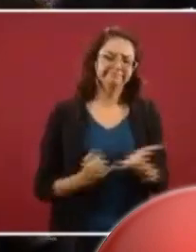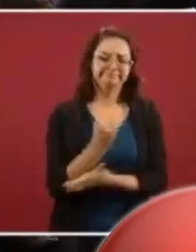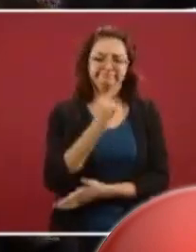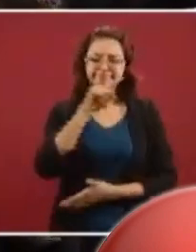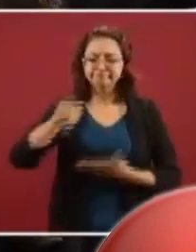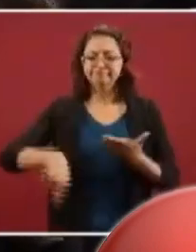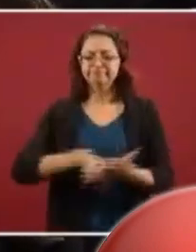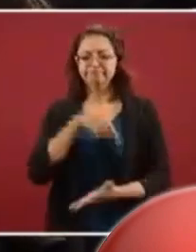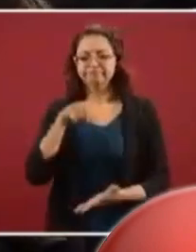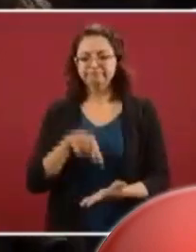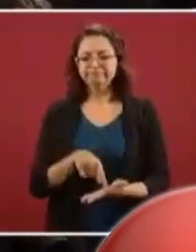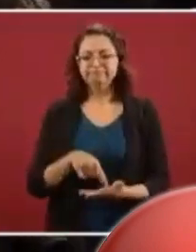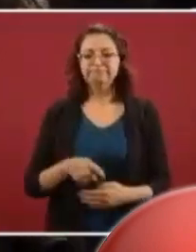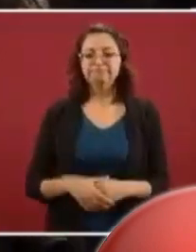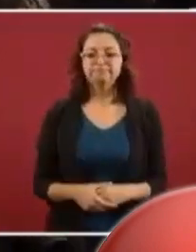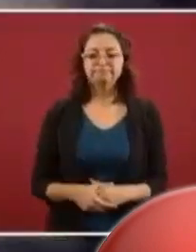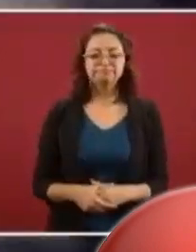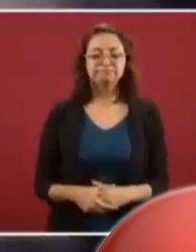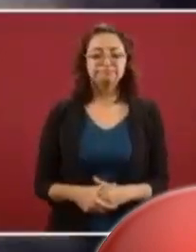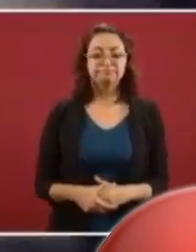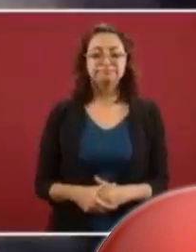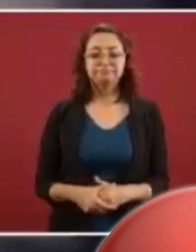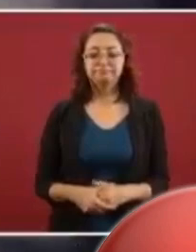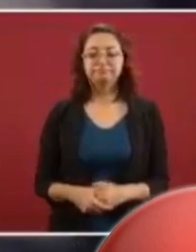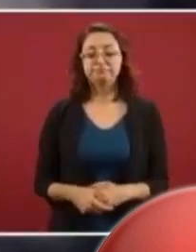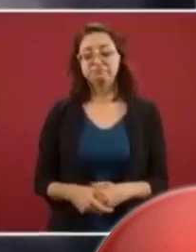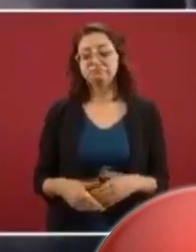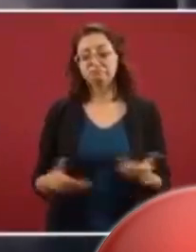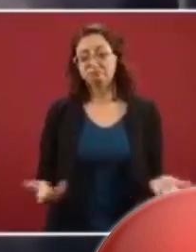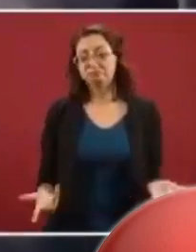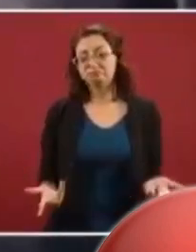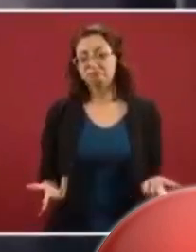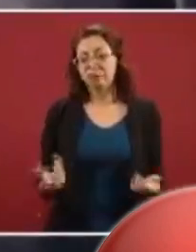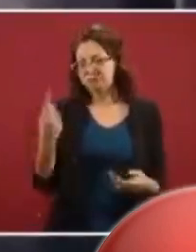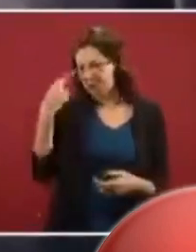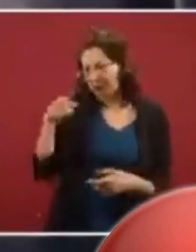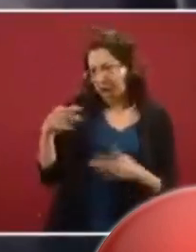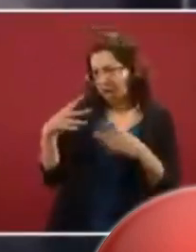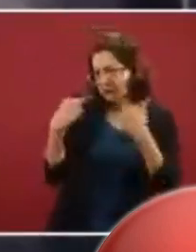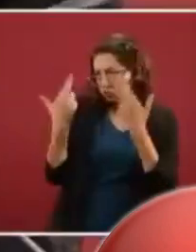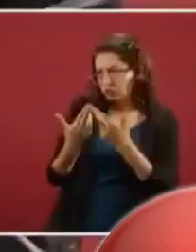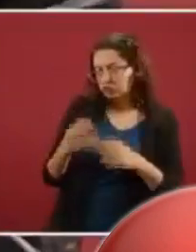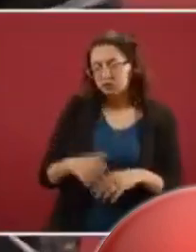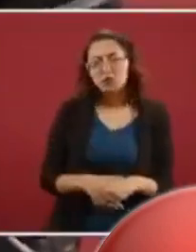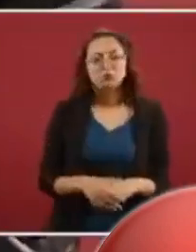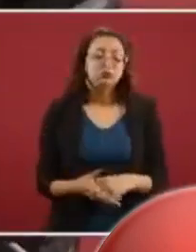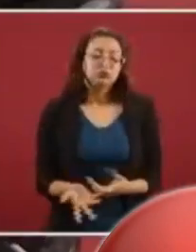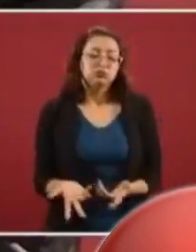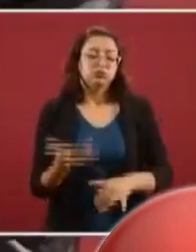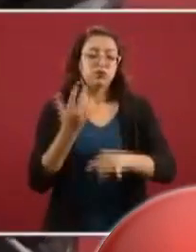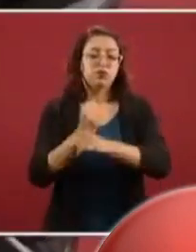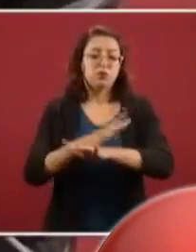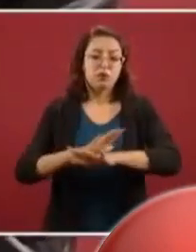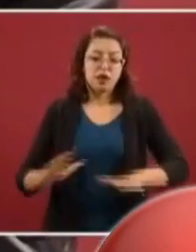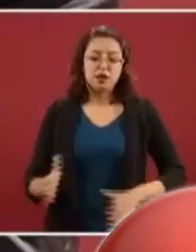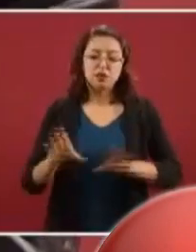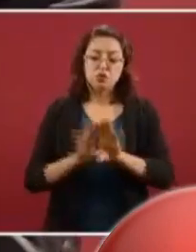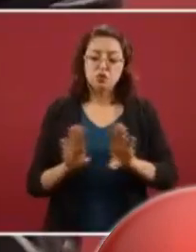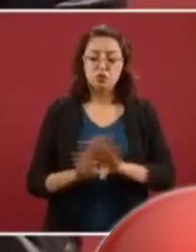expectativas tiene de la reunión presidente pues informarles de cómo vamos se ha avanzado